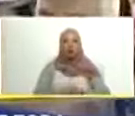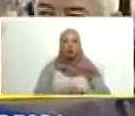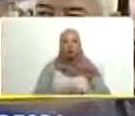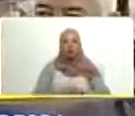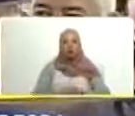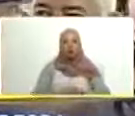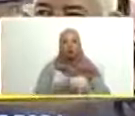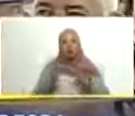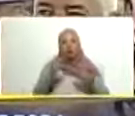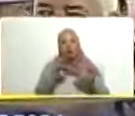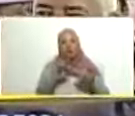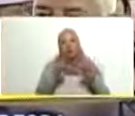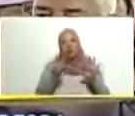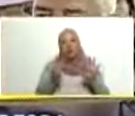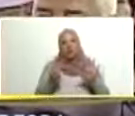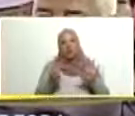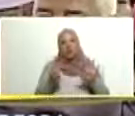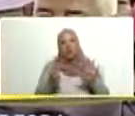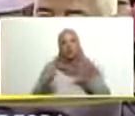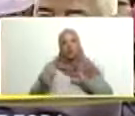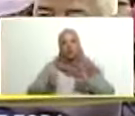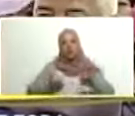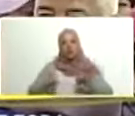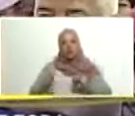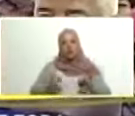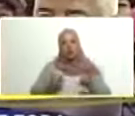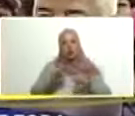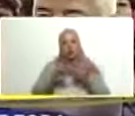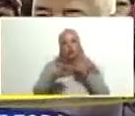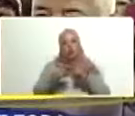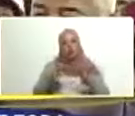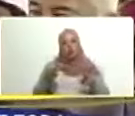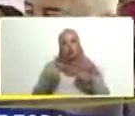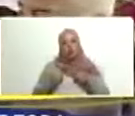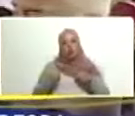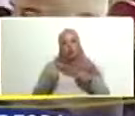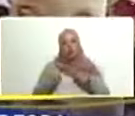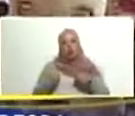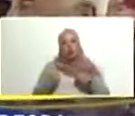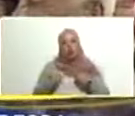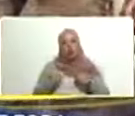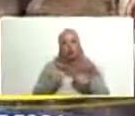Número 27, el movimiento por la paz y la vida.